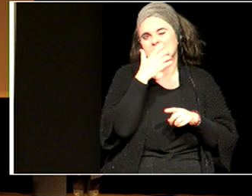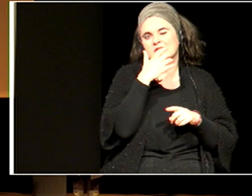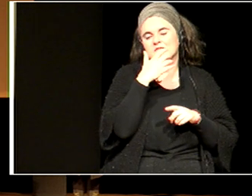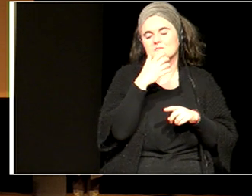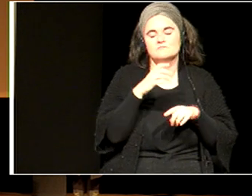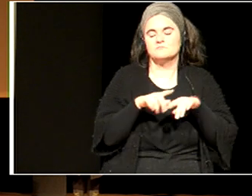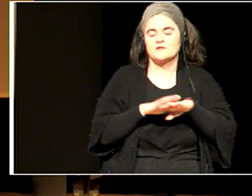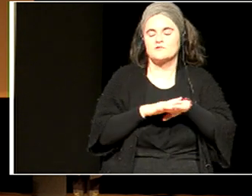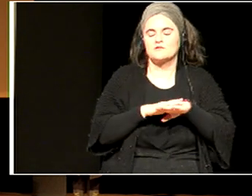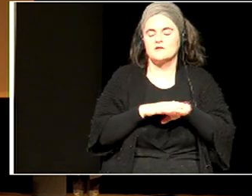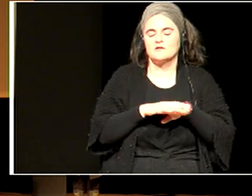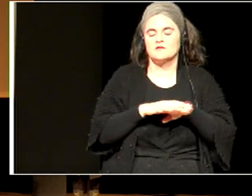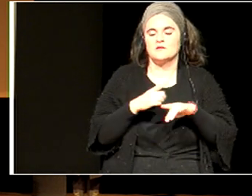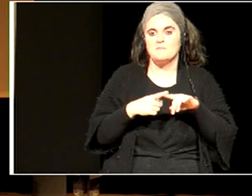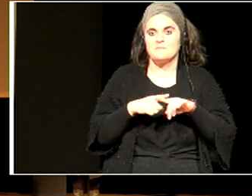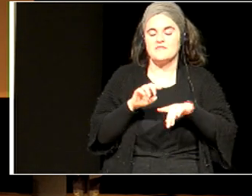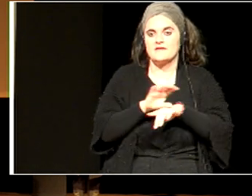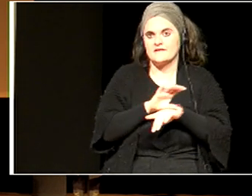que una media naranja nunca rueda